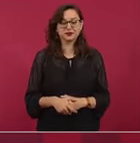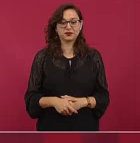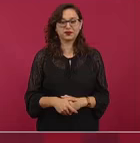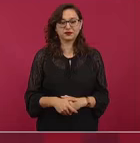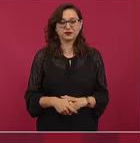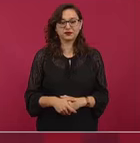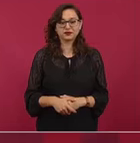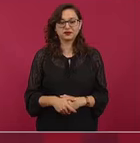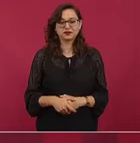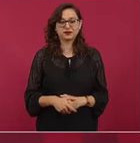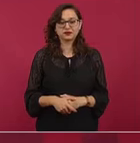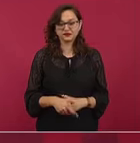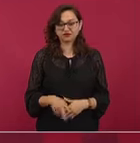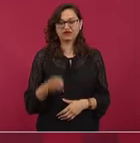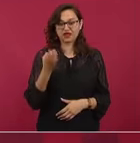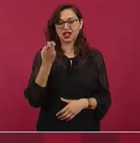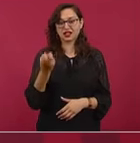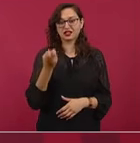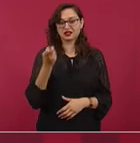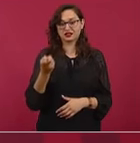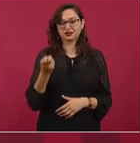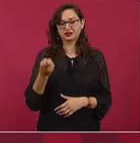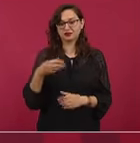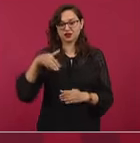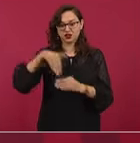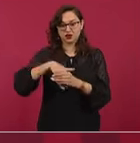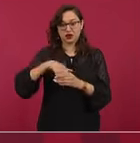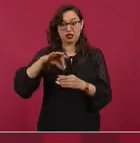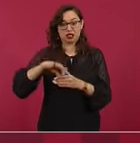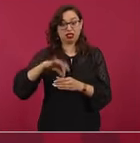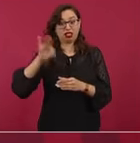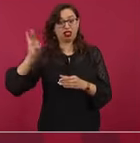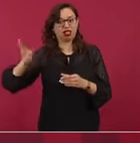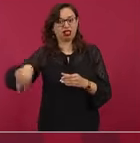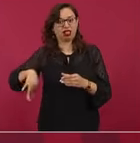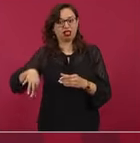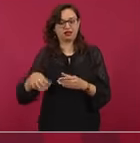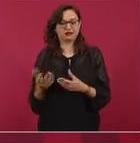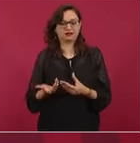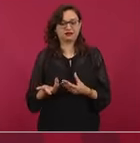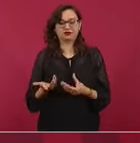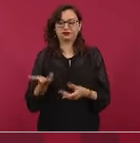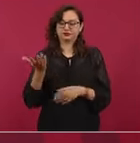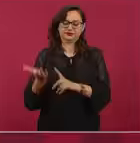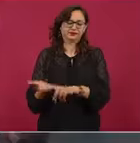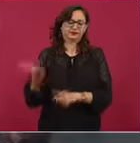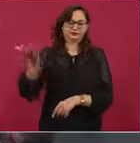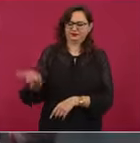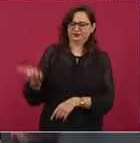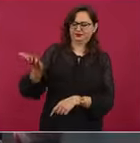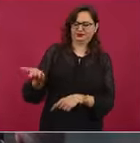Eso se llamaba piquete de ojo, o sea, le sacaban al sobre los que repartían.